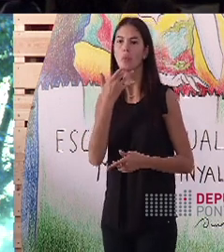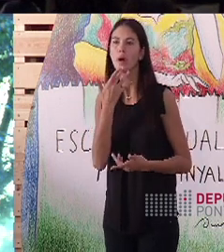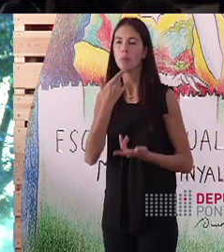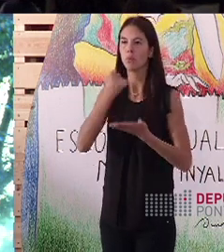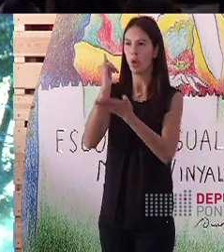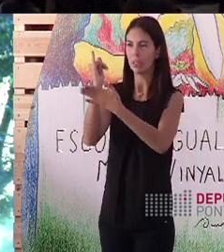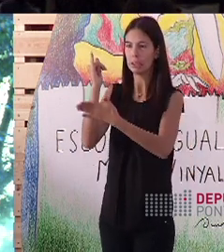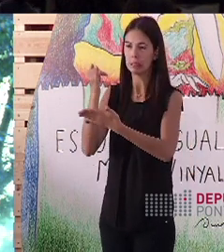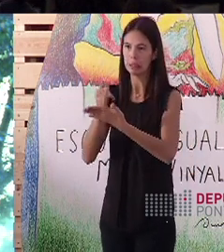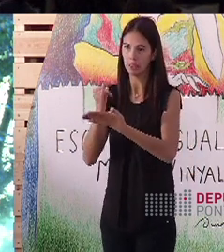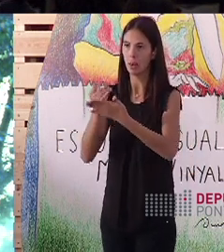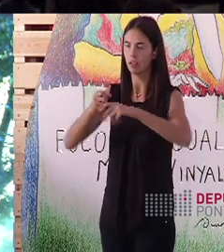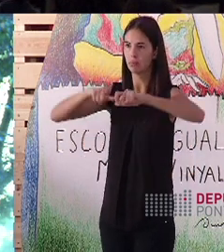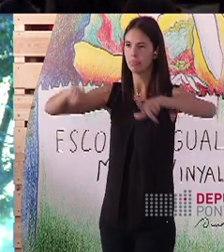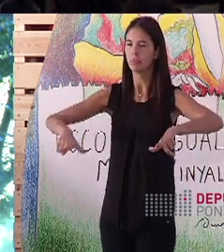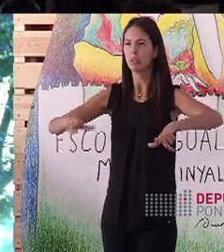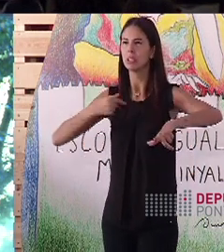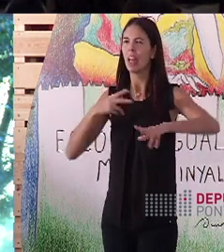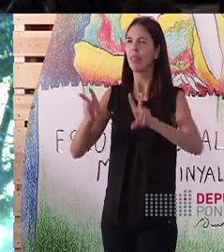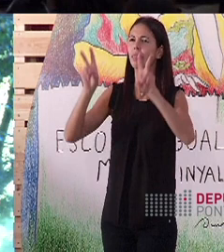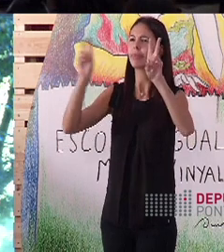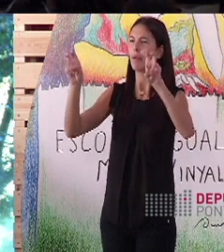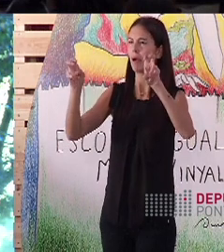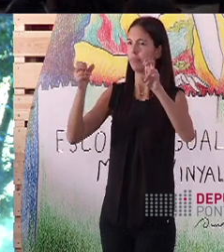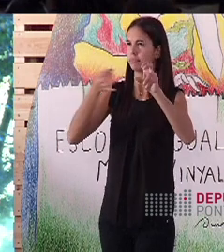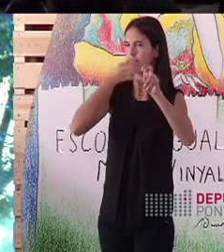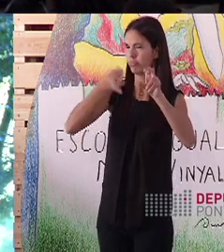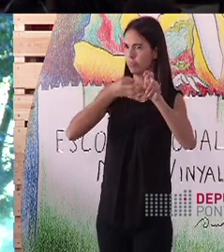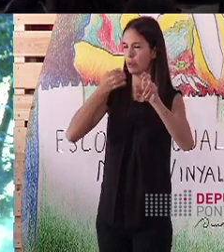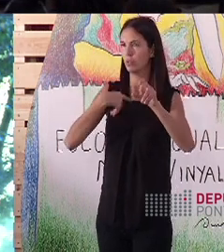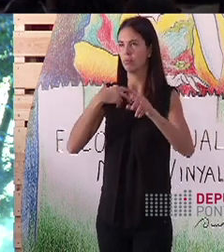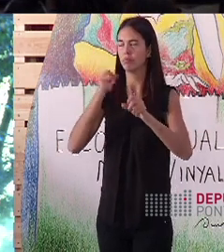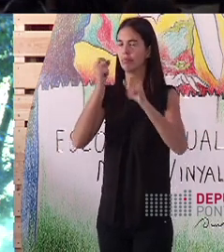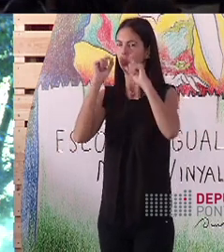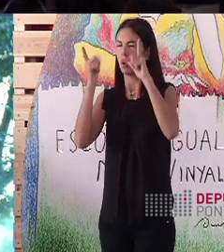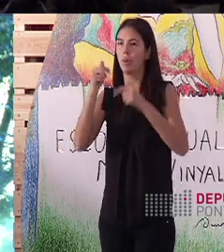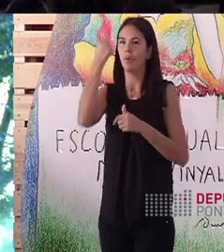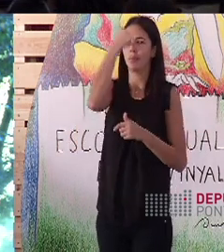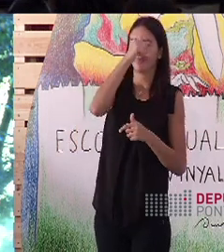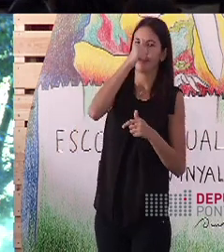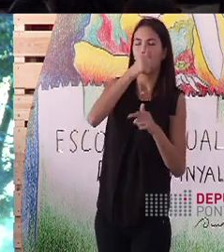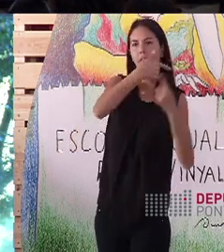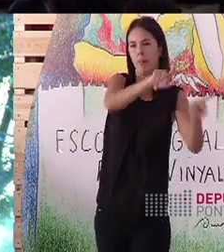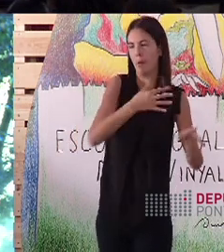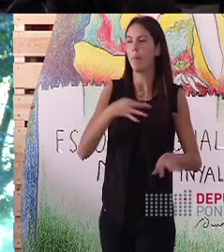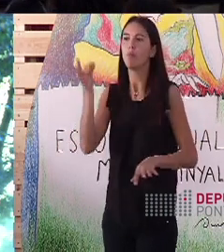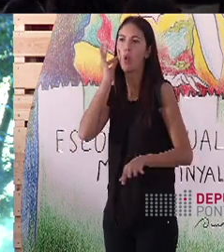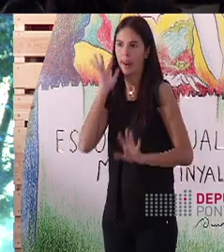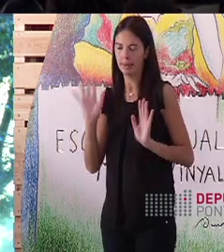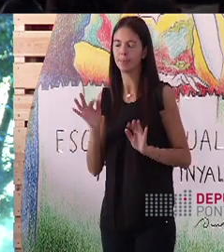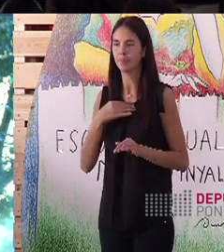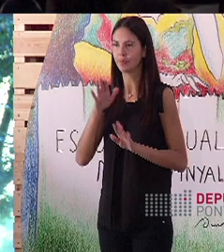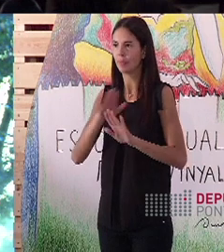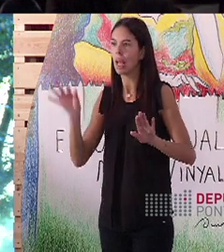cando abordaba este tema, notaba que as rapazas, bueno, os rapaces xa é outro cantar, pero bueno, as rapazas como